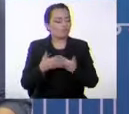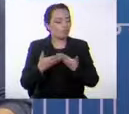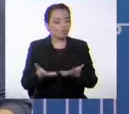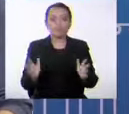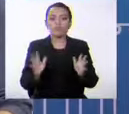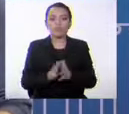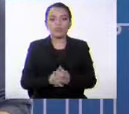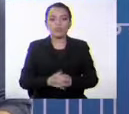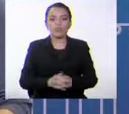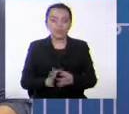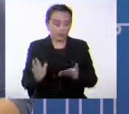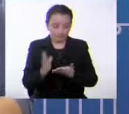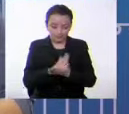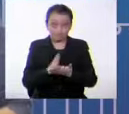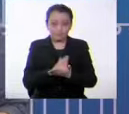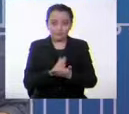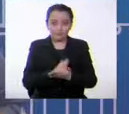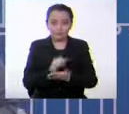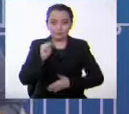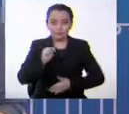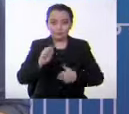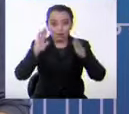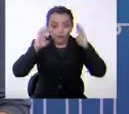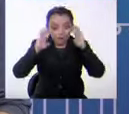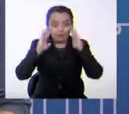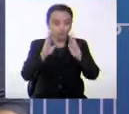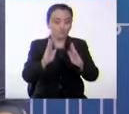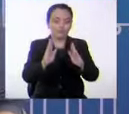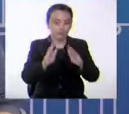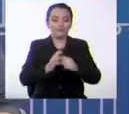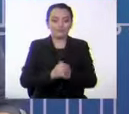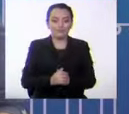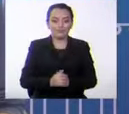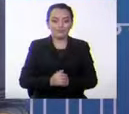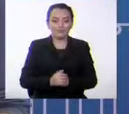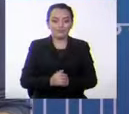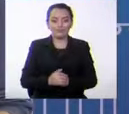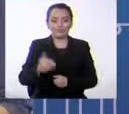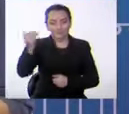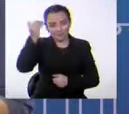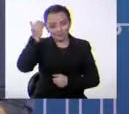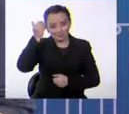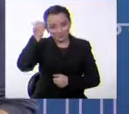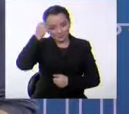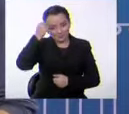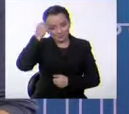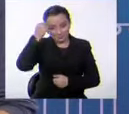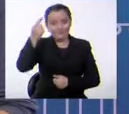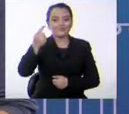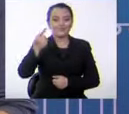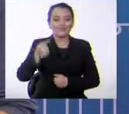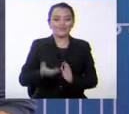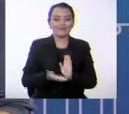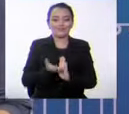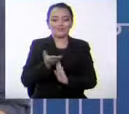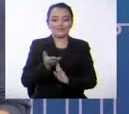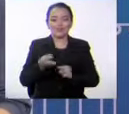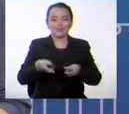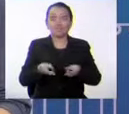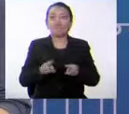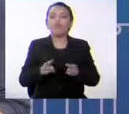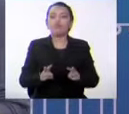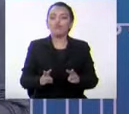prevenir el estudio, usted tiene que estar atento a todo lo que le vamos a decir, porque es lo que nos va a ayudar a crecer. Las formas de gobierno. ¿Cómo está